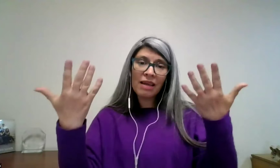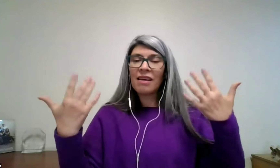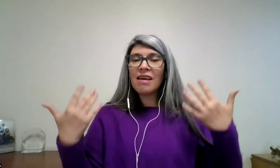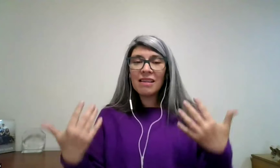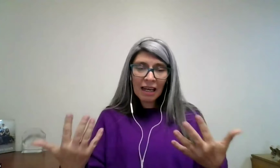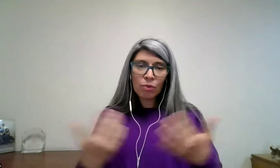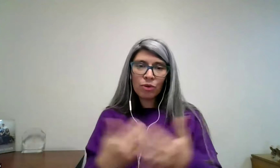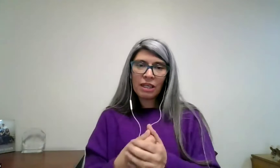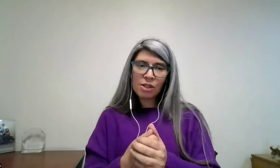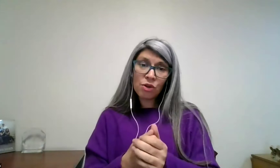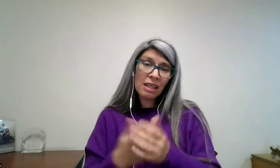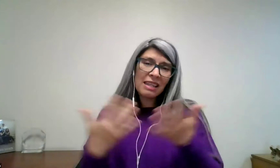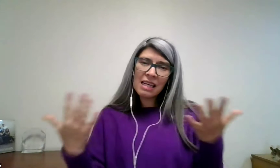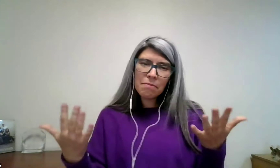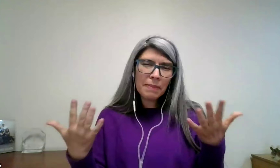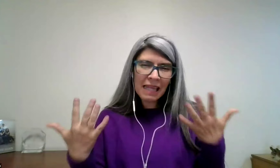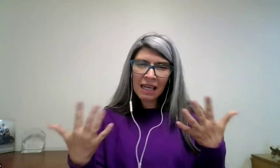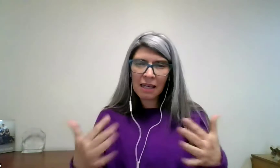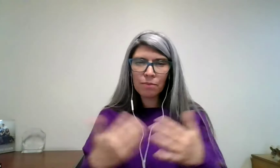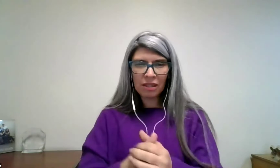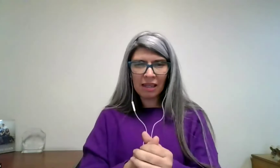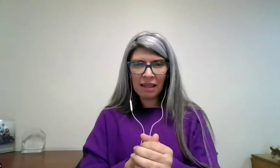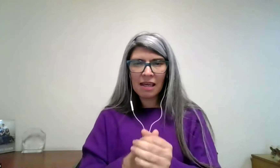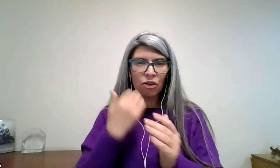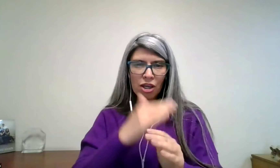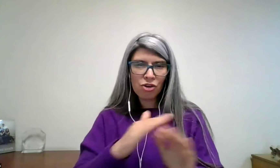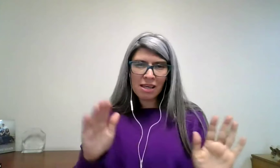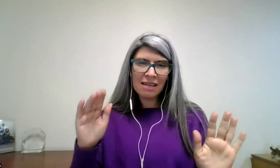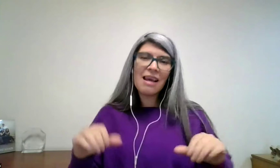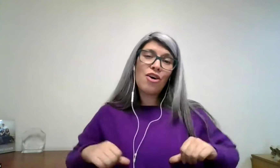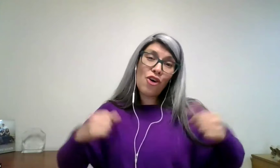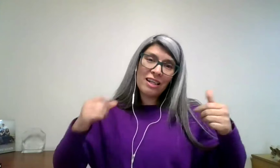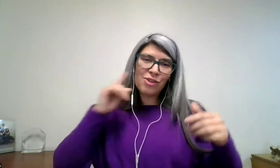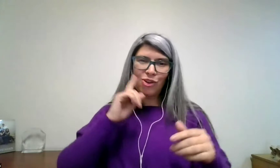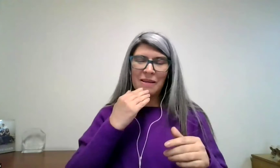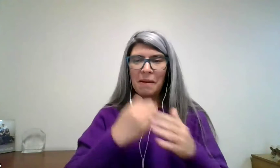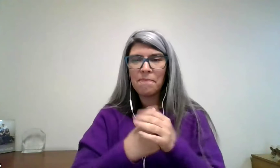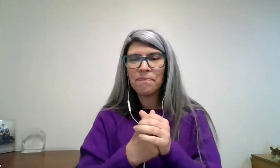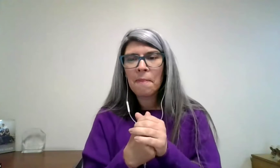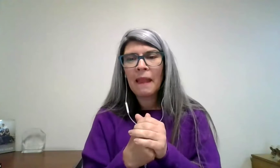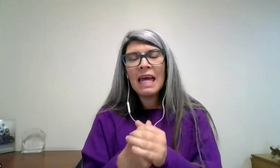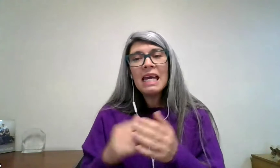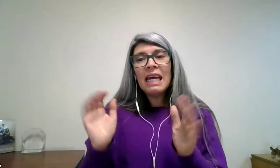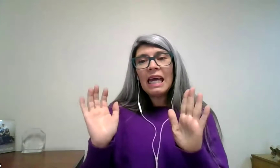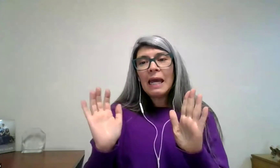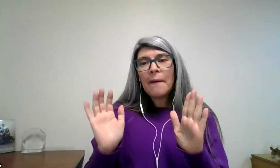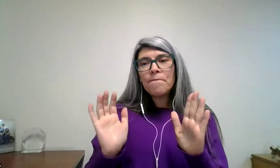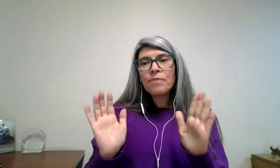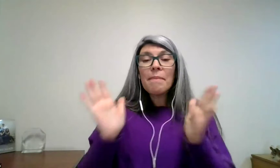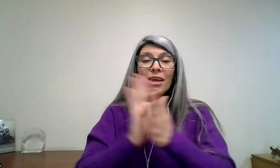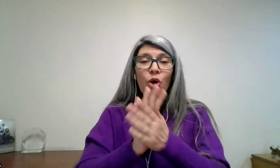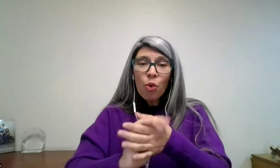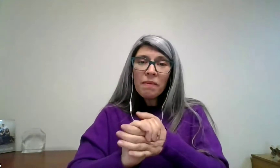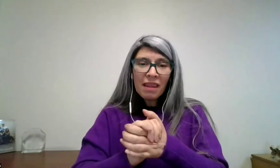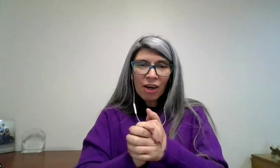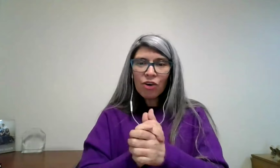del lenguaje, de la comunicación, que es tan vital, tan importante en los niños, niñas, jóvenes sordos también.